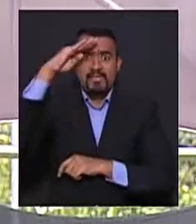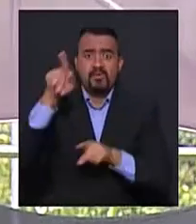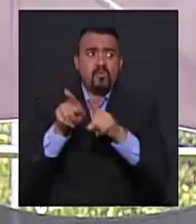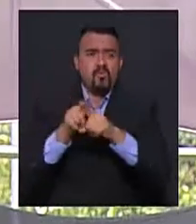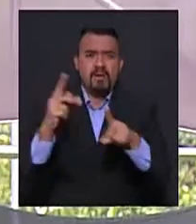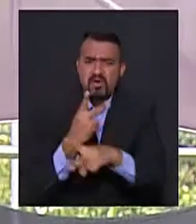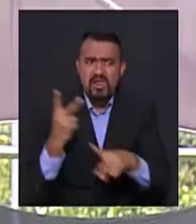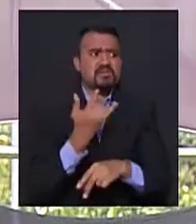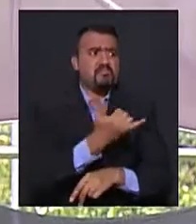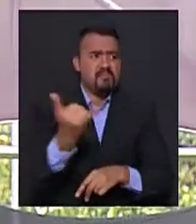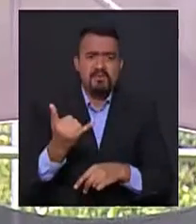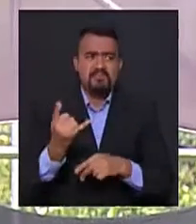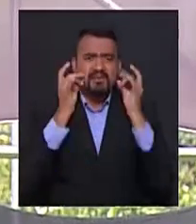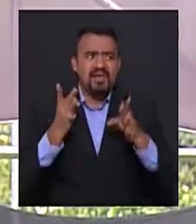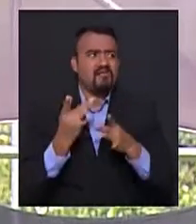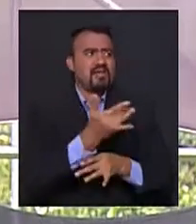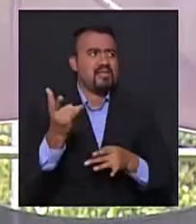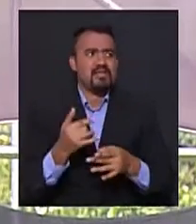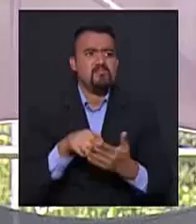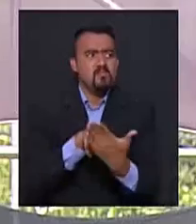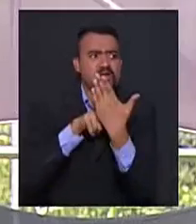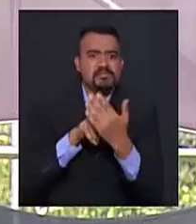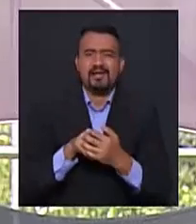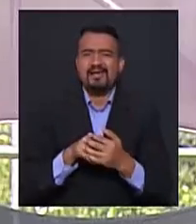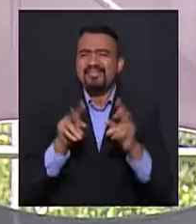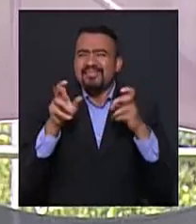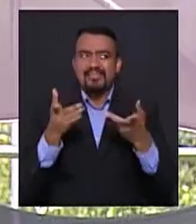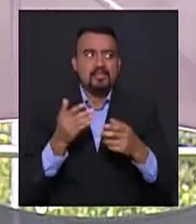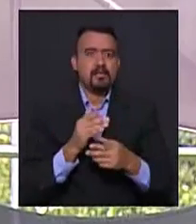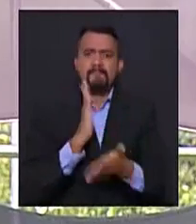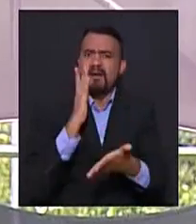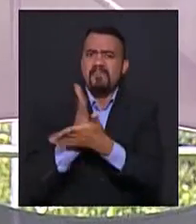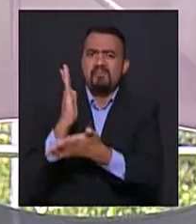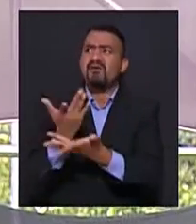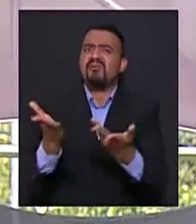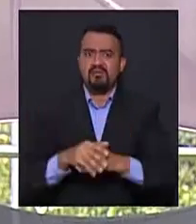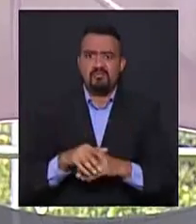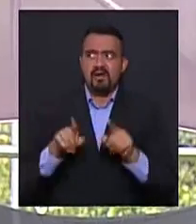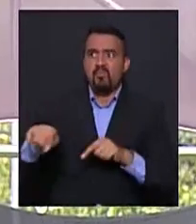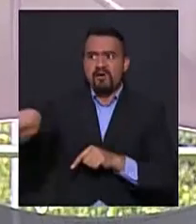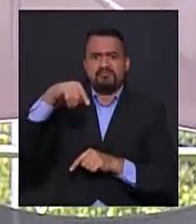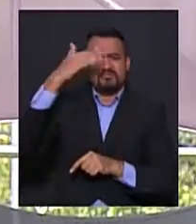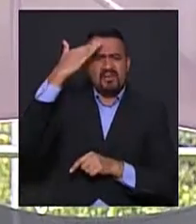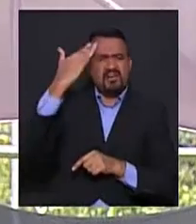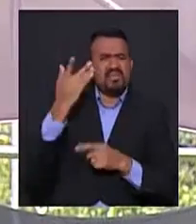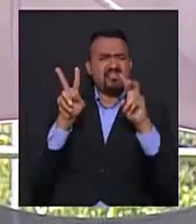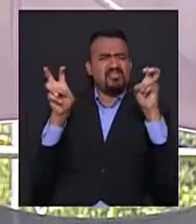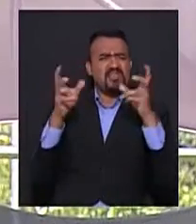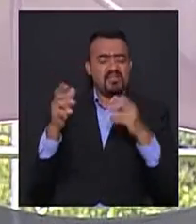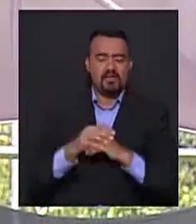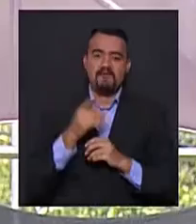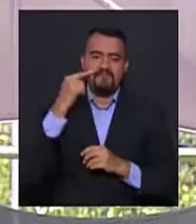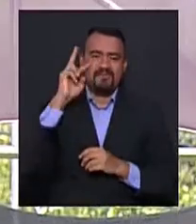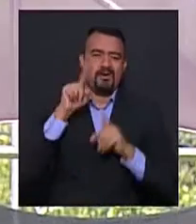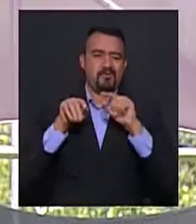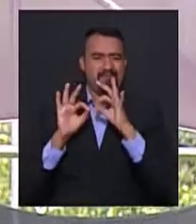en nuestro país. El peor daño que nos hizo la mafia sigue latente en muchas comunidades y es la tergiversación de